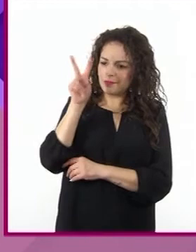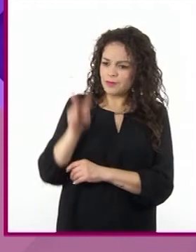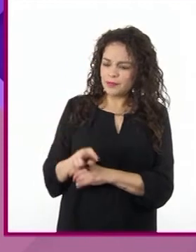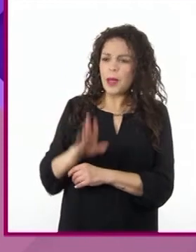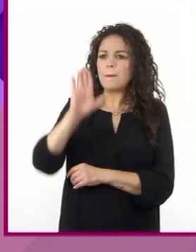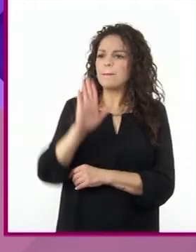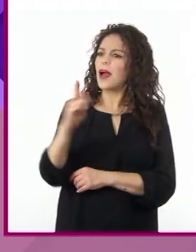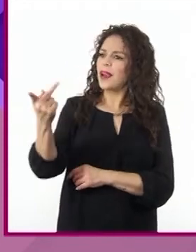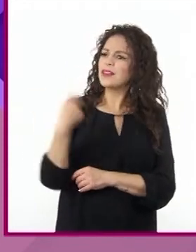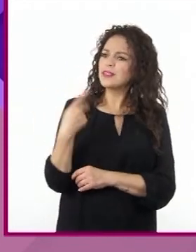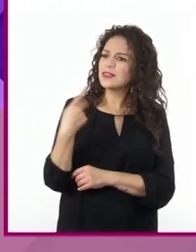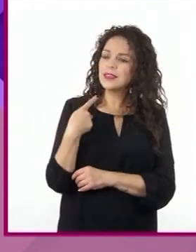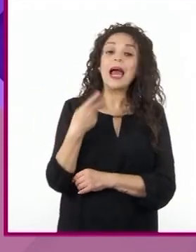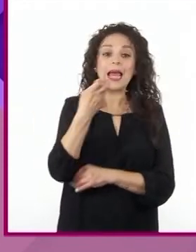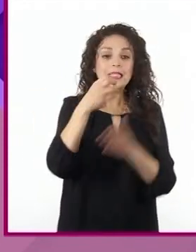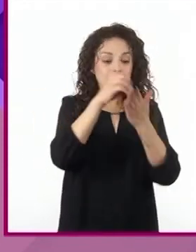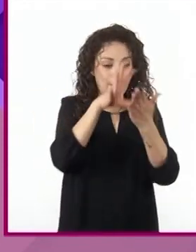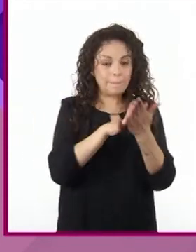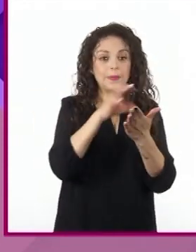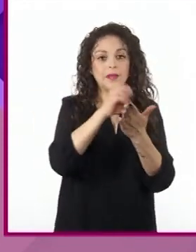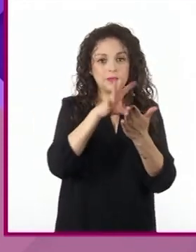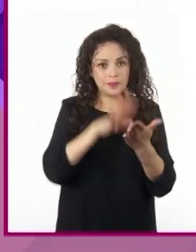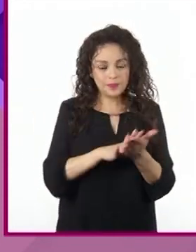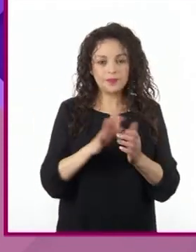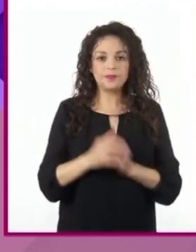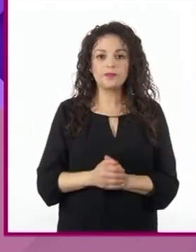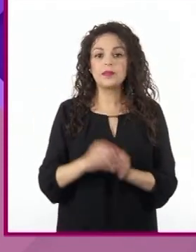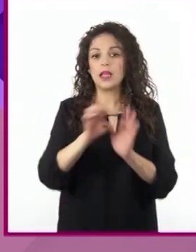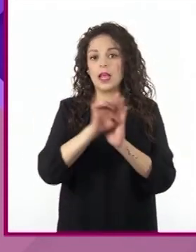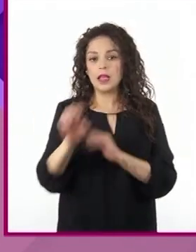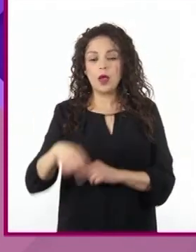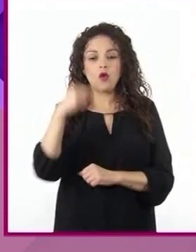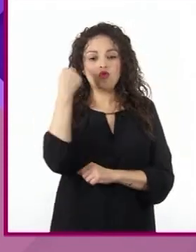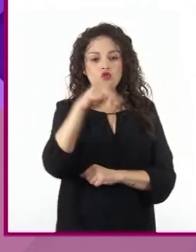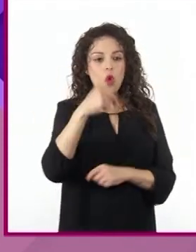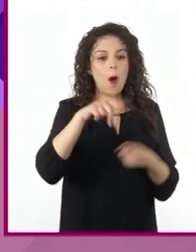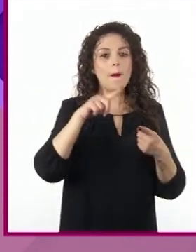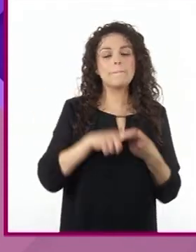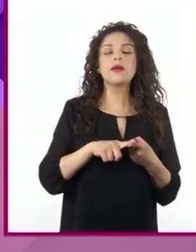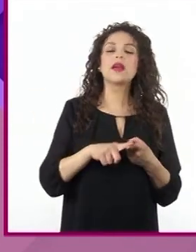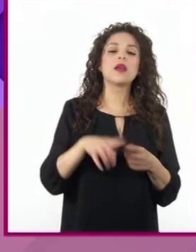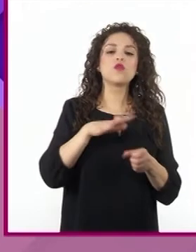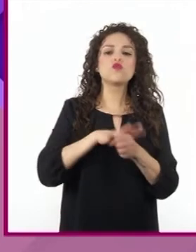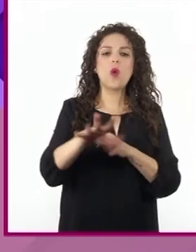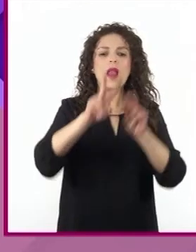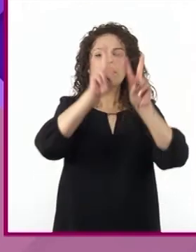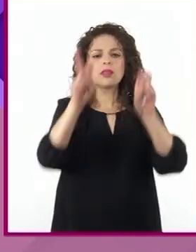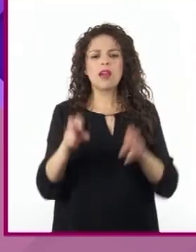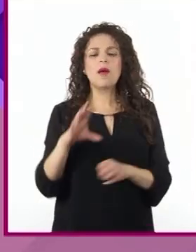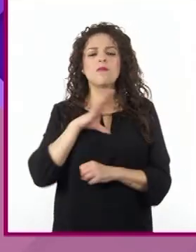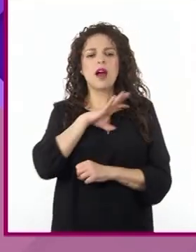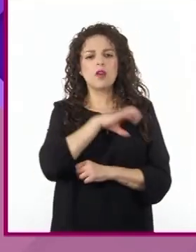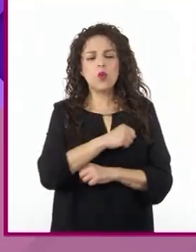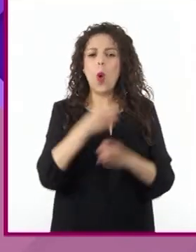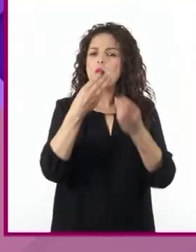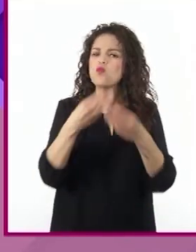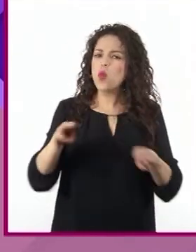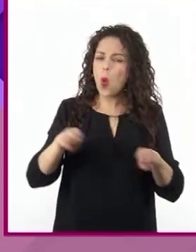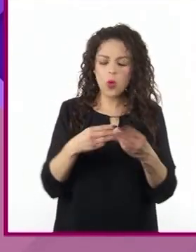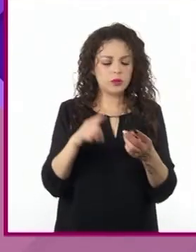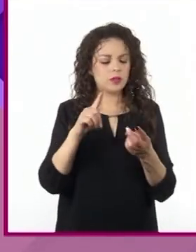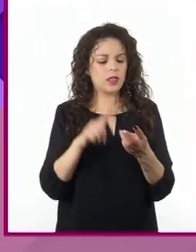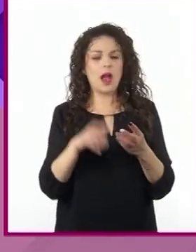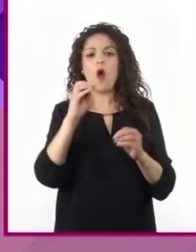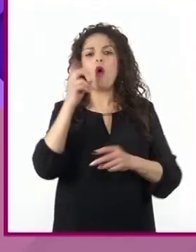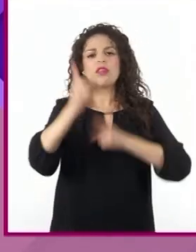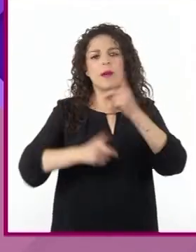a ustedes. Consideren datos como nombre, asignatura que les gusta, música que les agrada, deporte o actividad